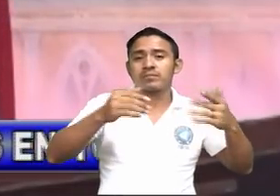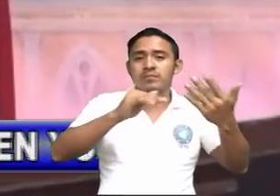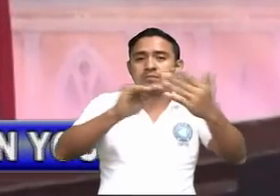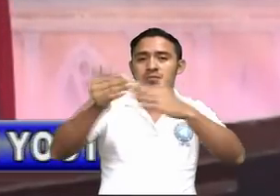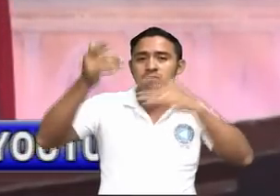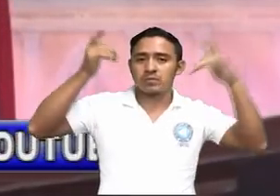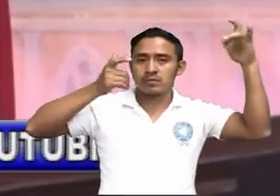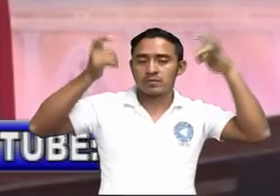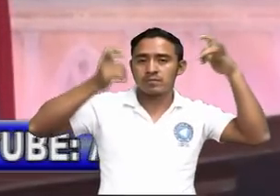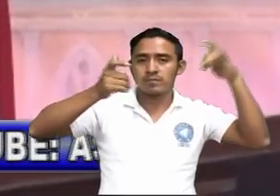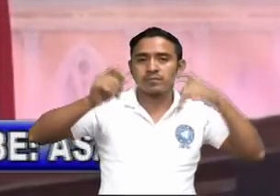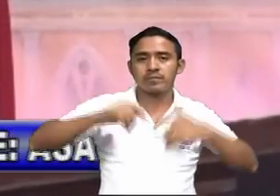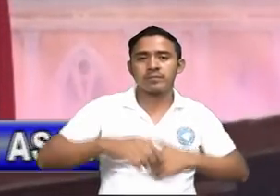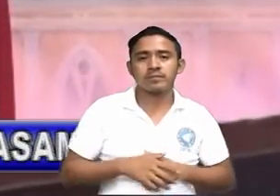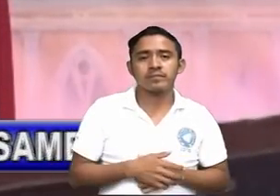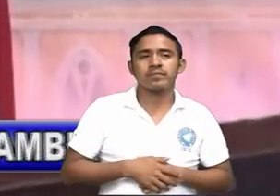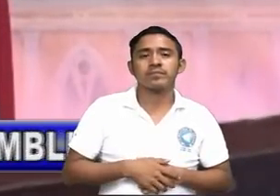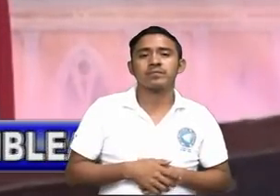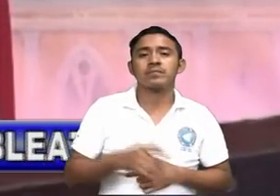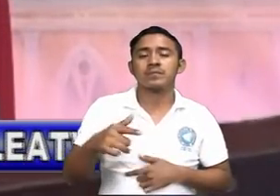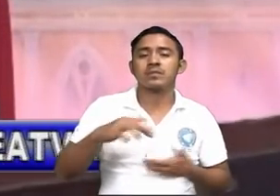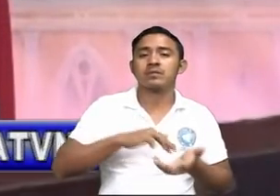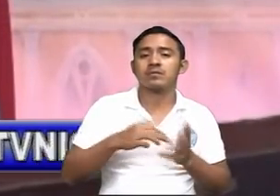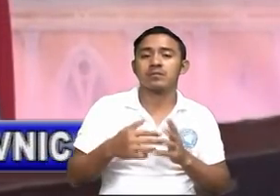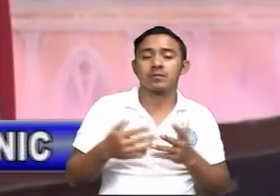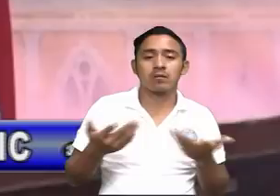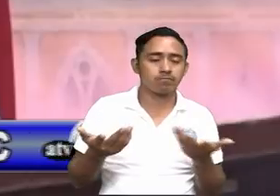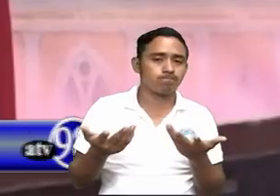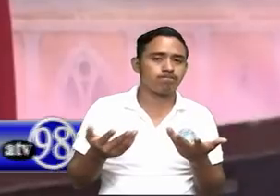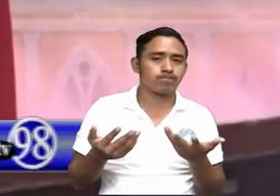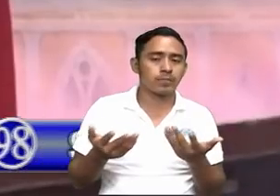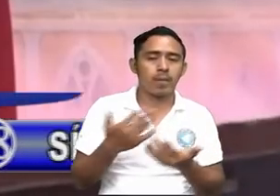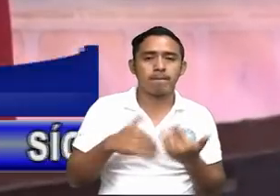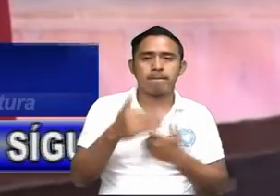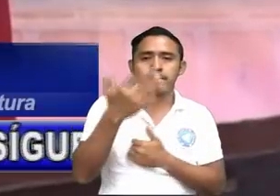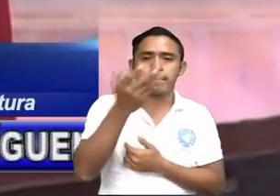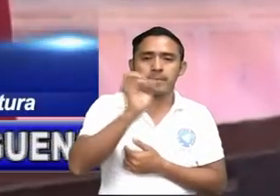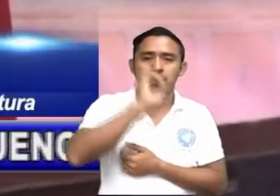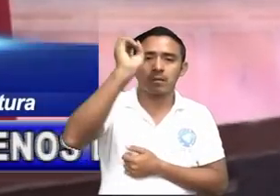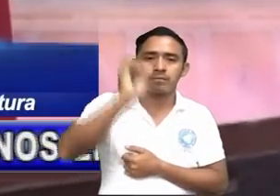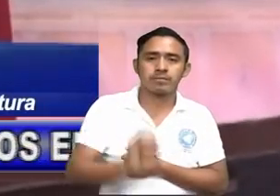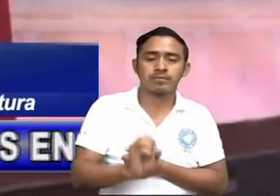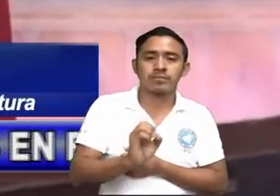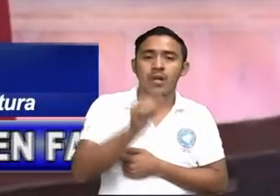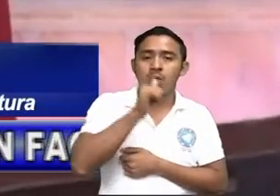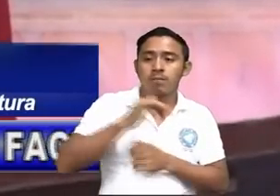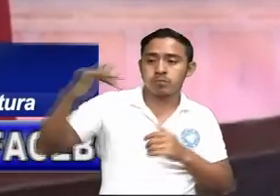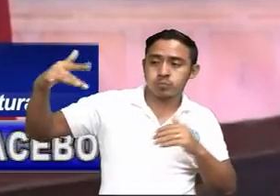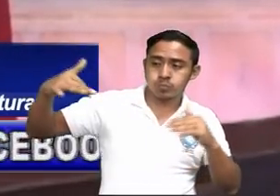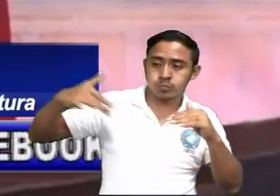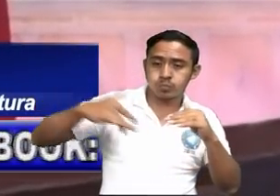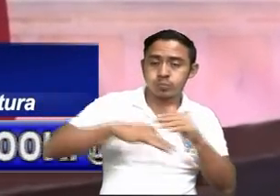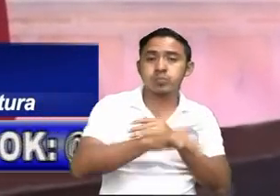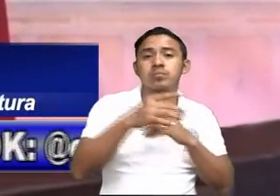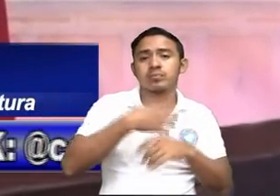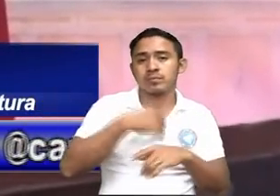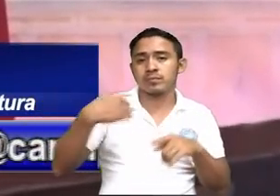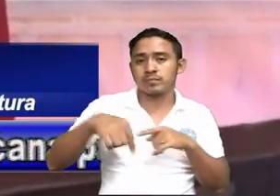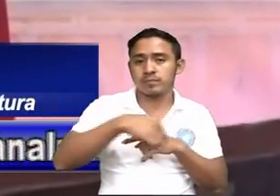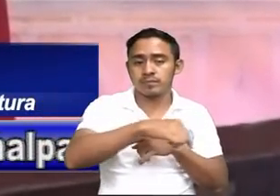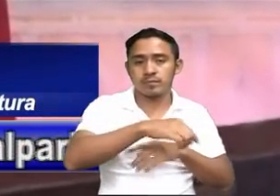Sandino y que significan más del 90% de las aguas pluviales del municipio.